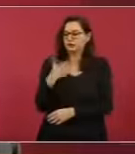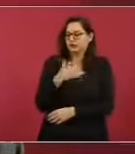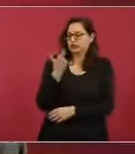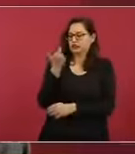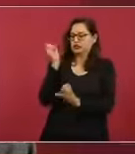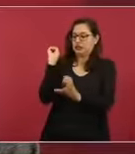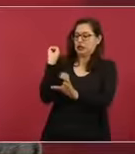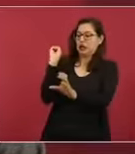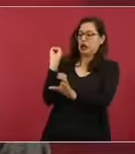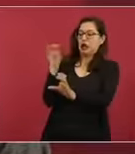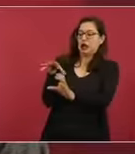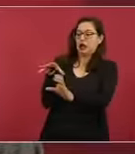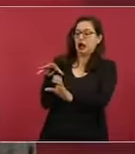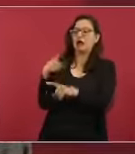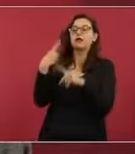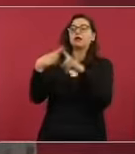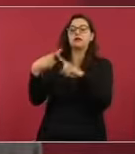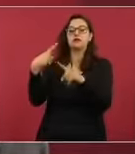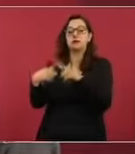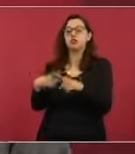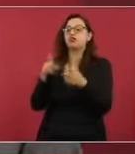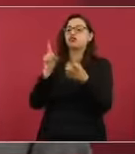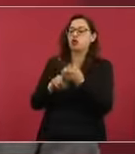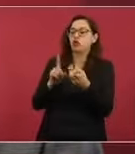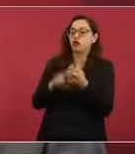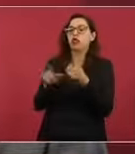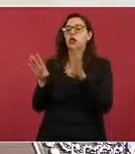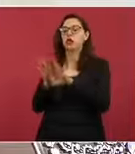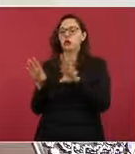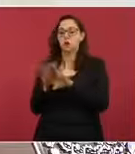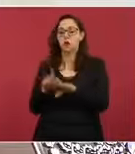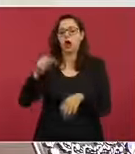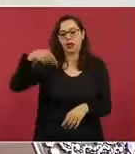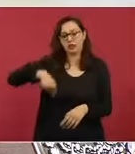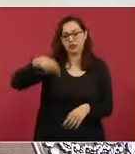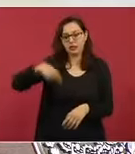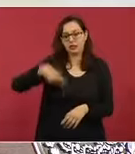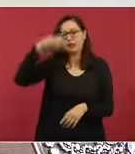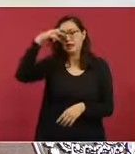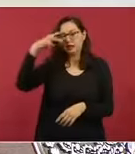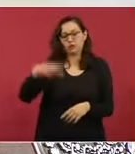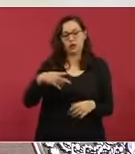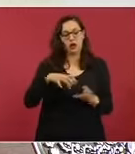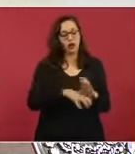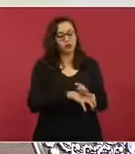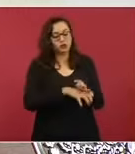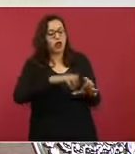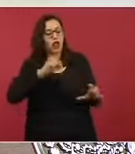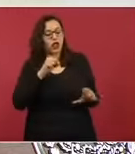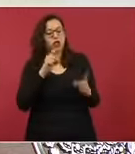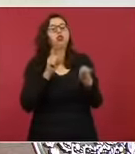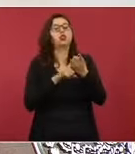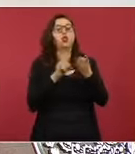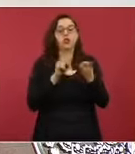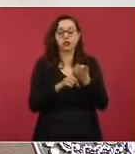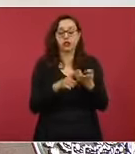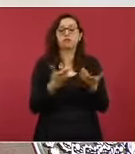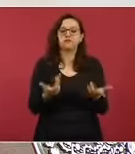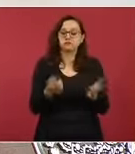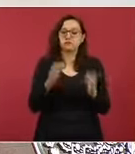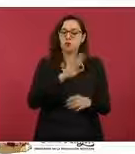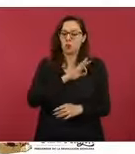mandar el dinero, pero también en dónde lo va a ir a recoger. Y Telecom es una muy buena opción,